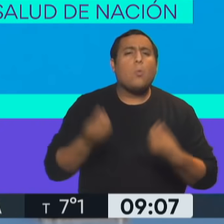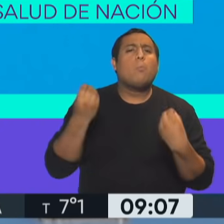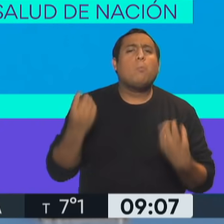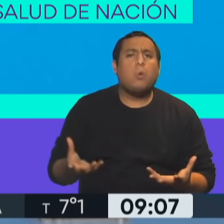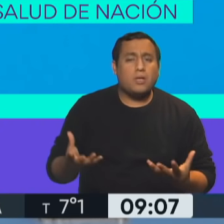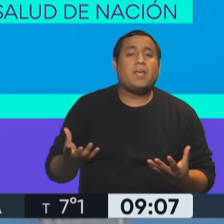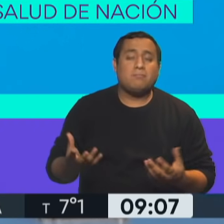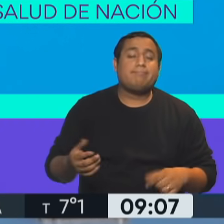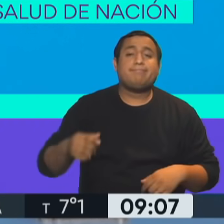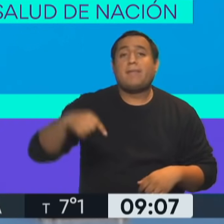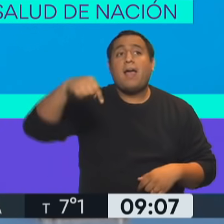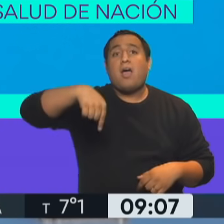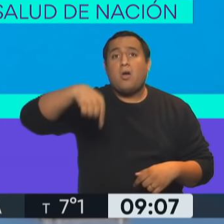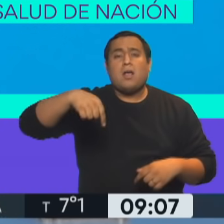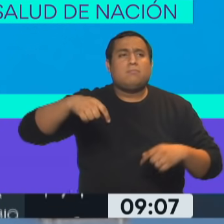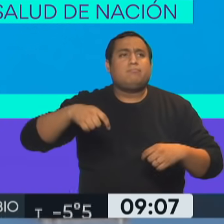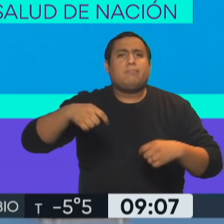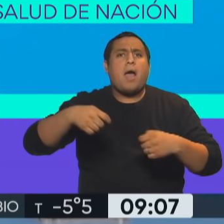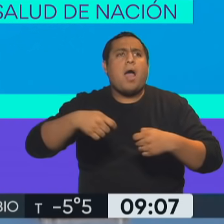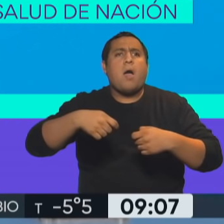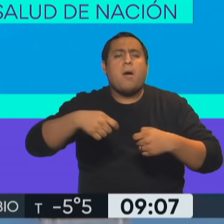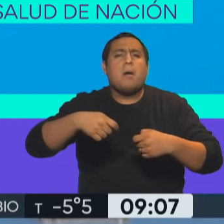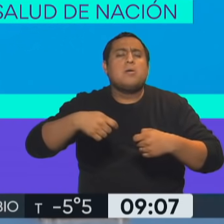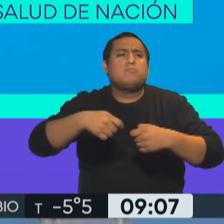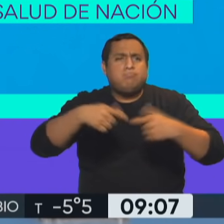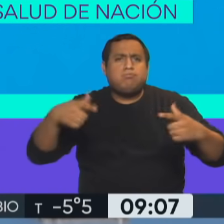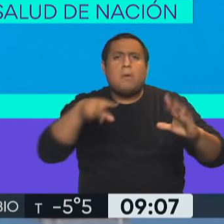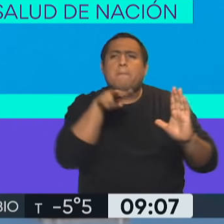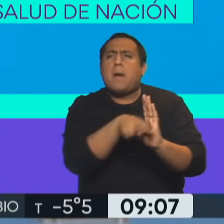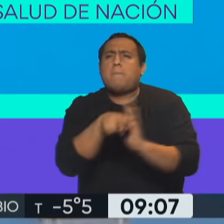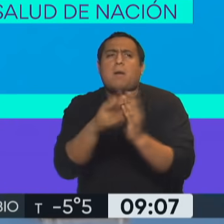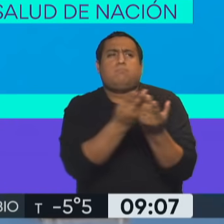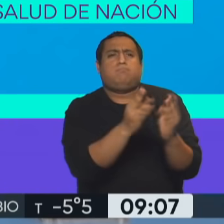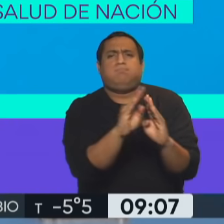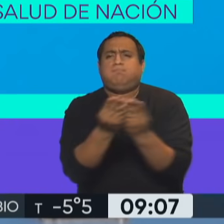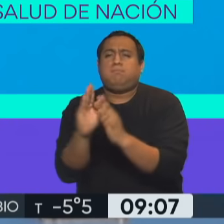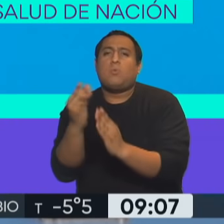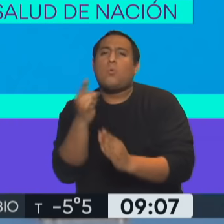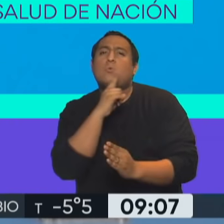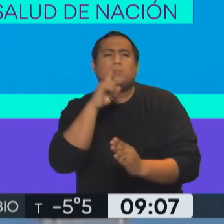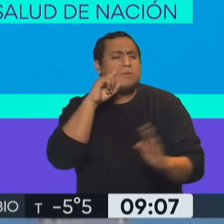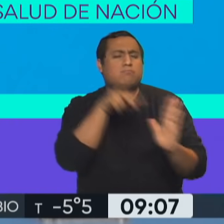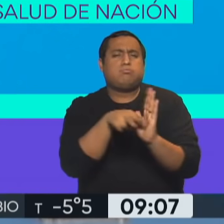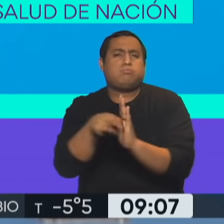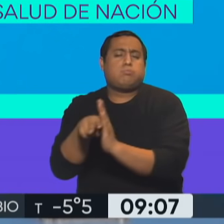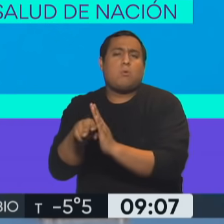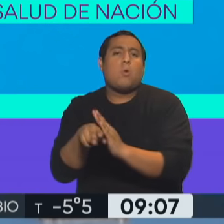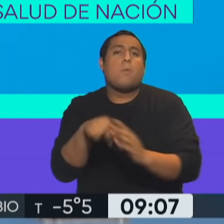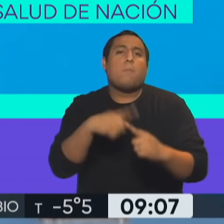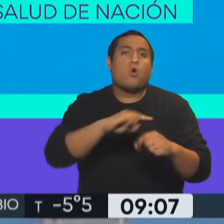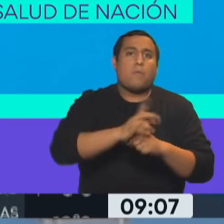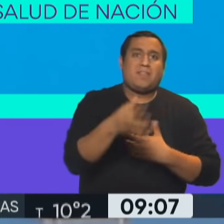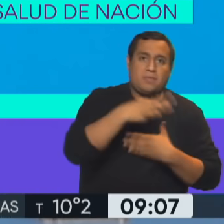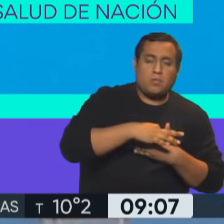aumento, el índice, digamos, el aumento de internaciones en terapia intensiva por COVID y la atención del sistema de salud,